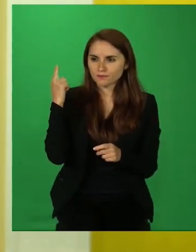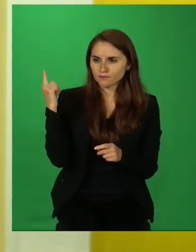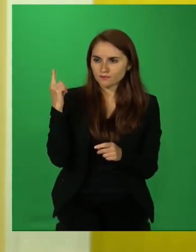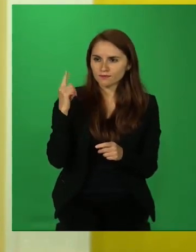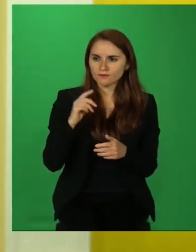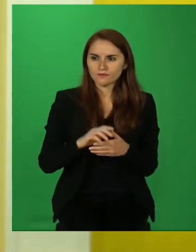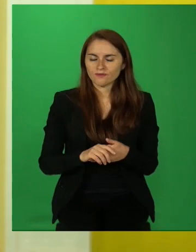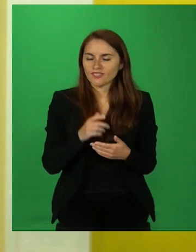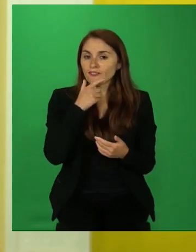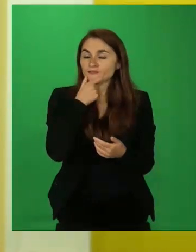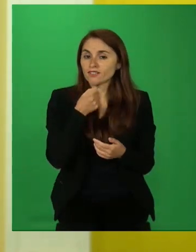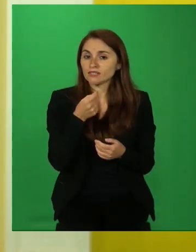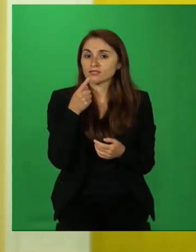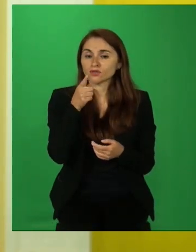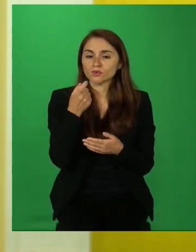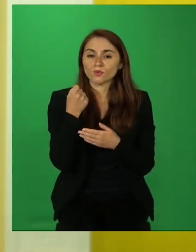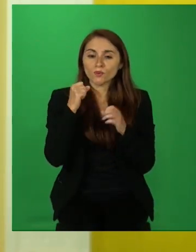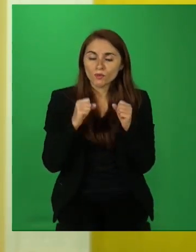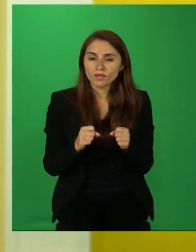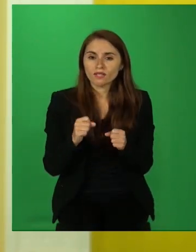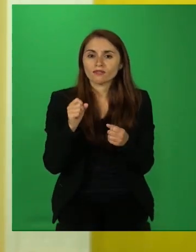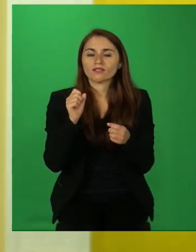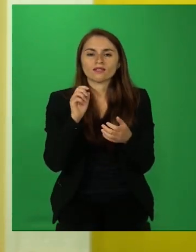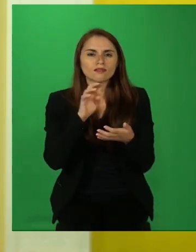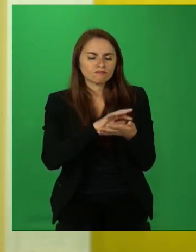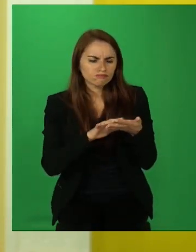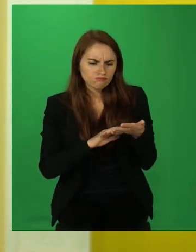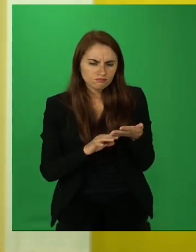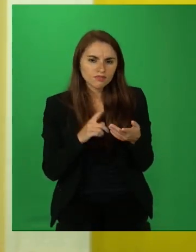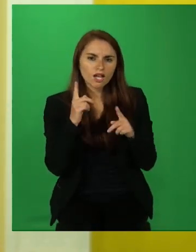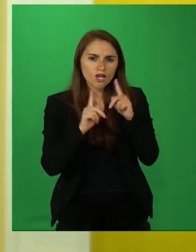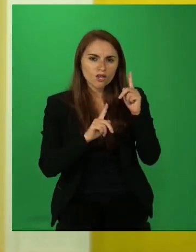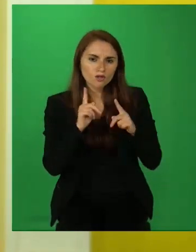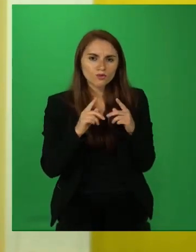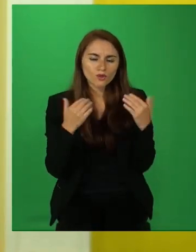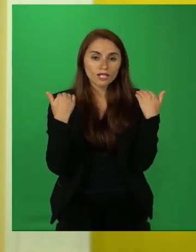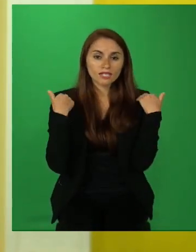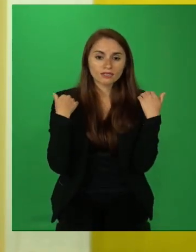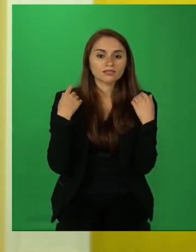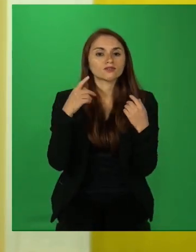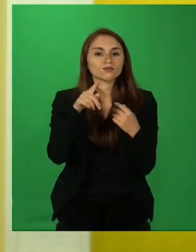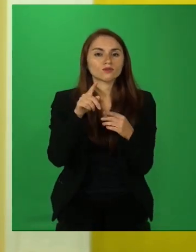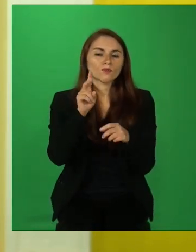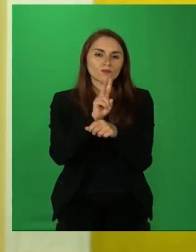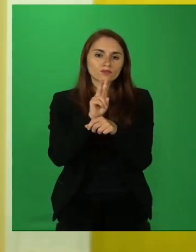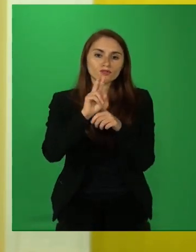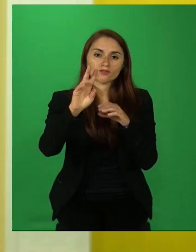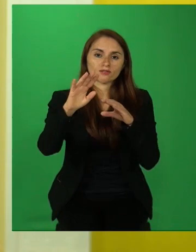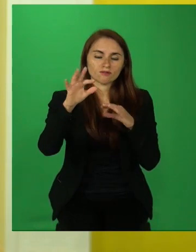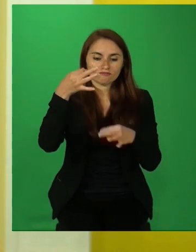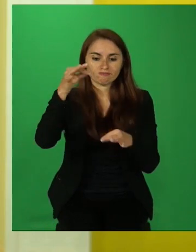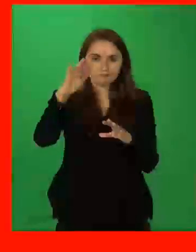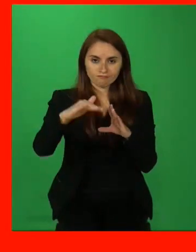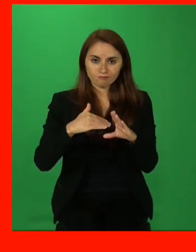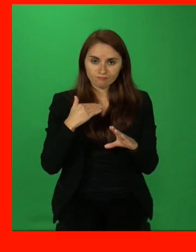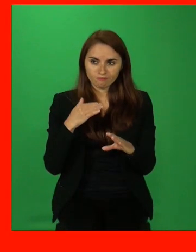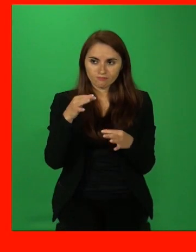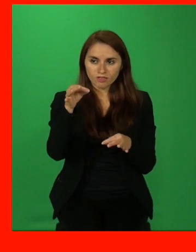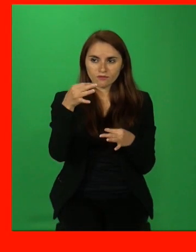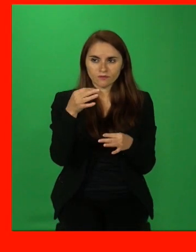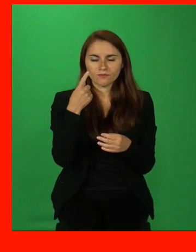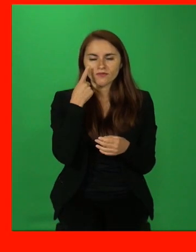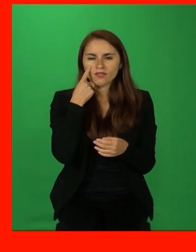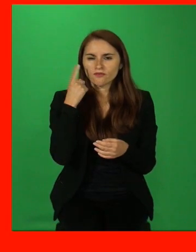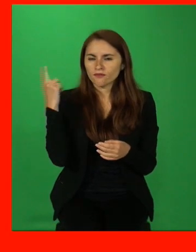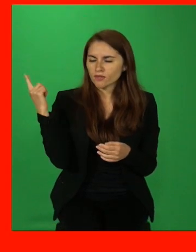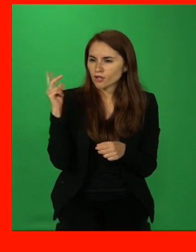muy fácil que te va a permitir desarrollar algunos ejercicios que puedan estar enviando te tus profesores a tu casa el